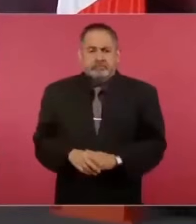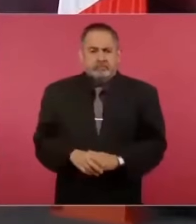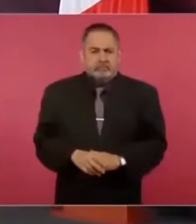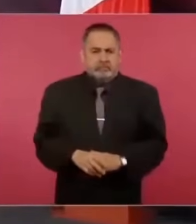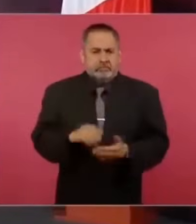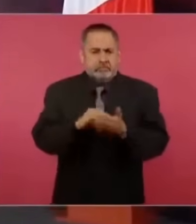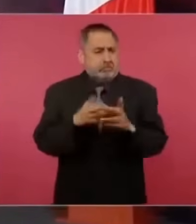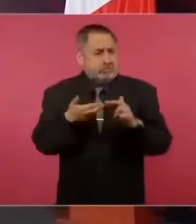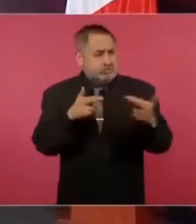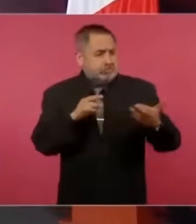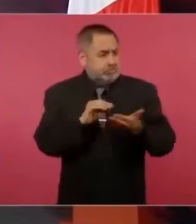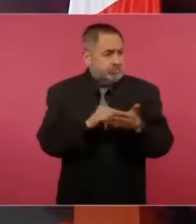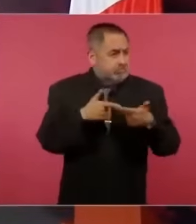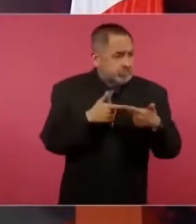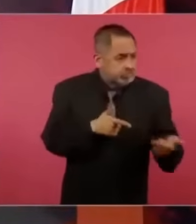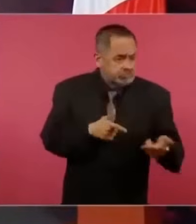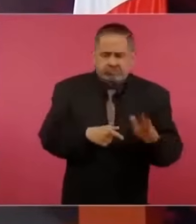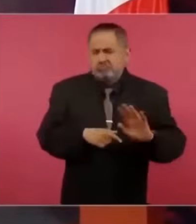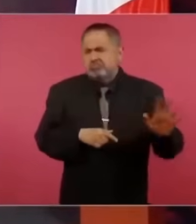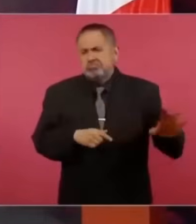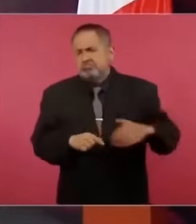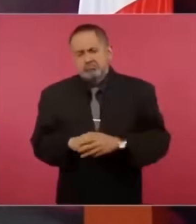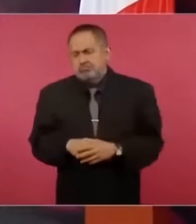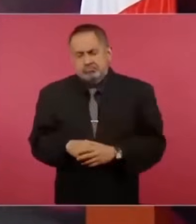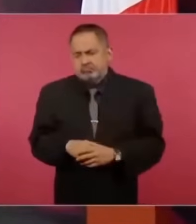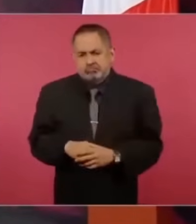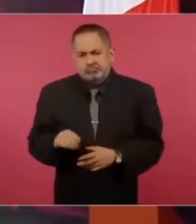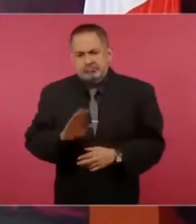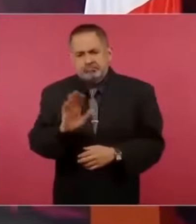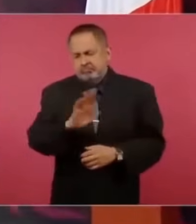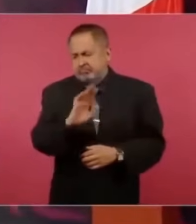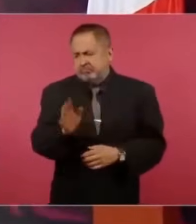mantener relaciones si no